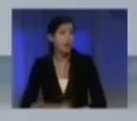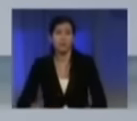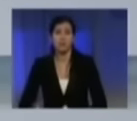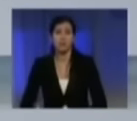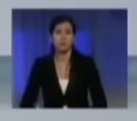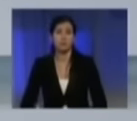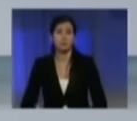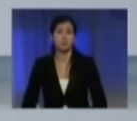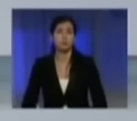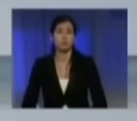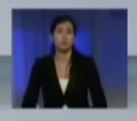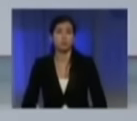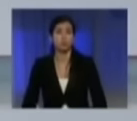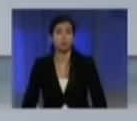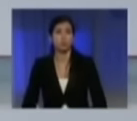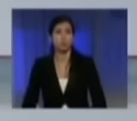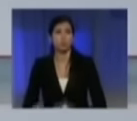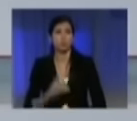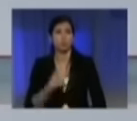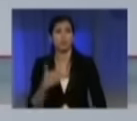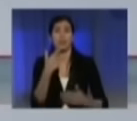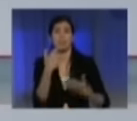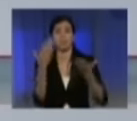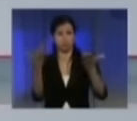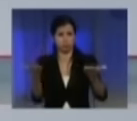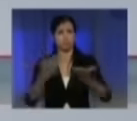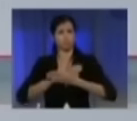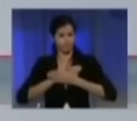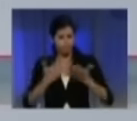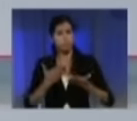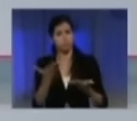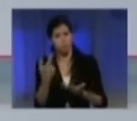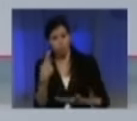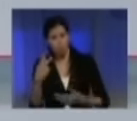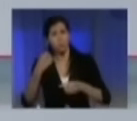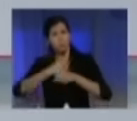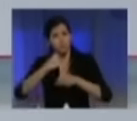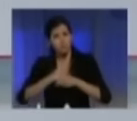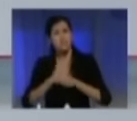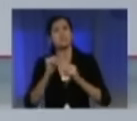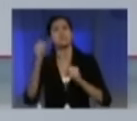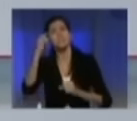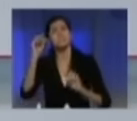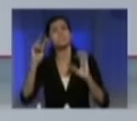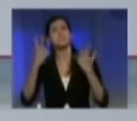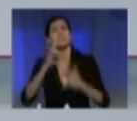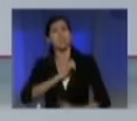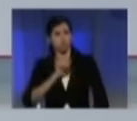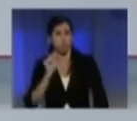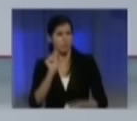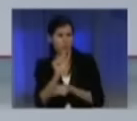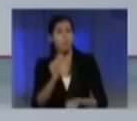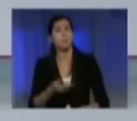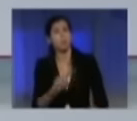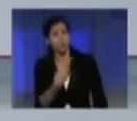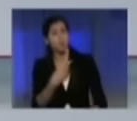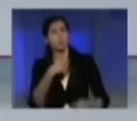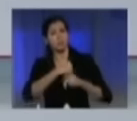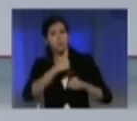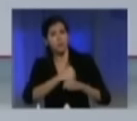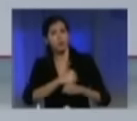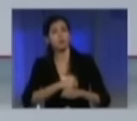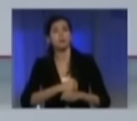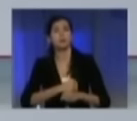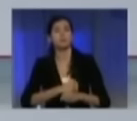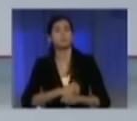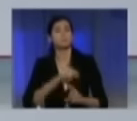Cuando yo le tracé las manos así, le dije, vamos a trabajar, desde el 17 de enero les dije, vamos a trabajar en la Comisión de la Verdad